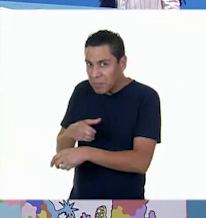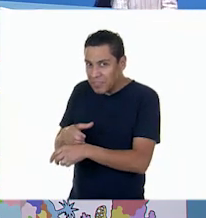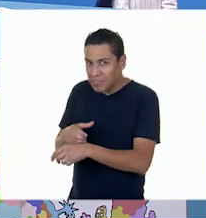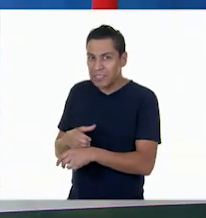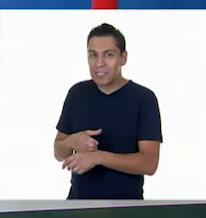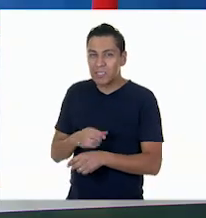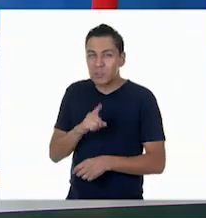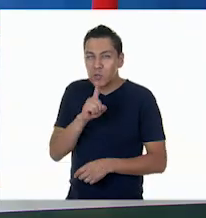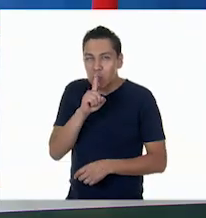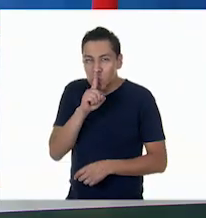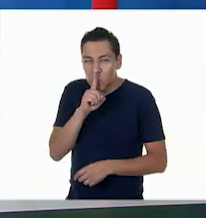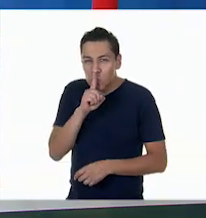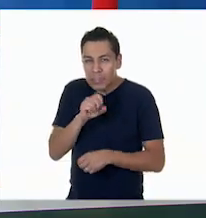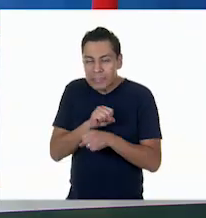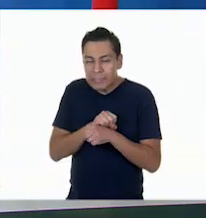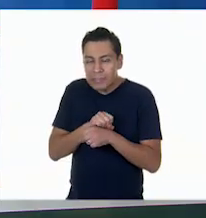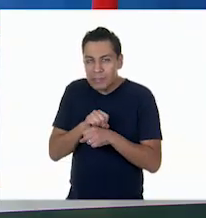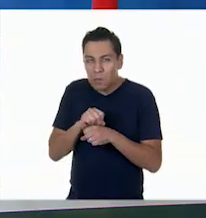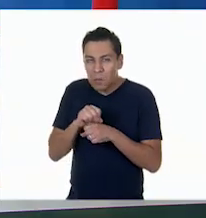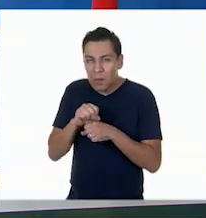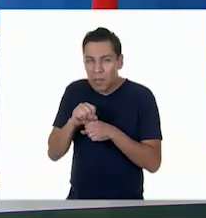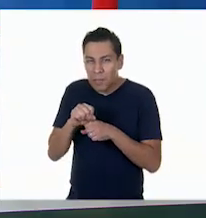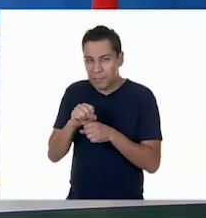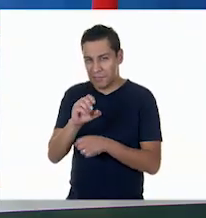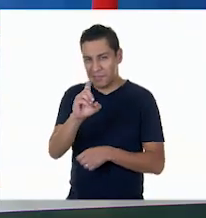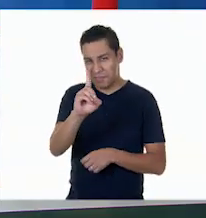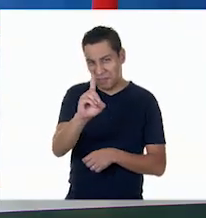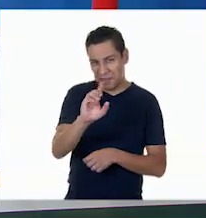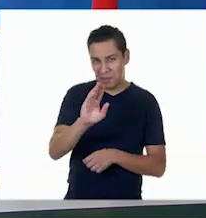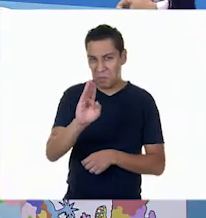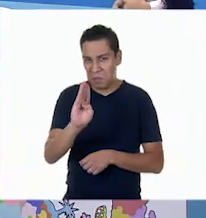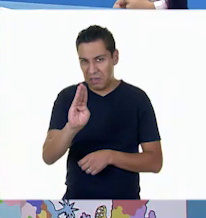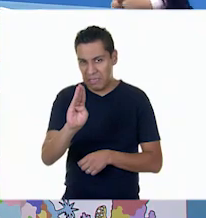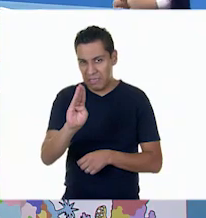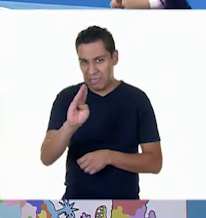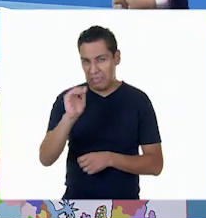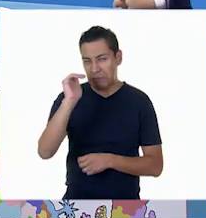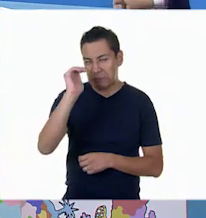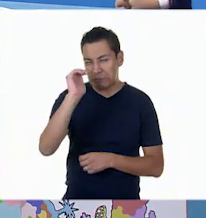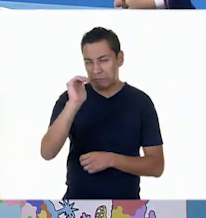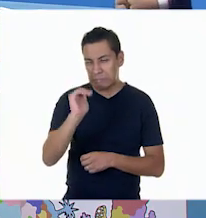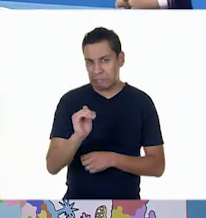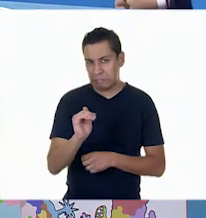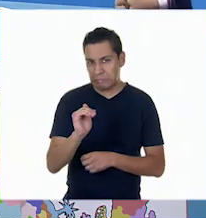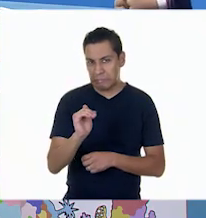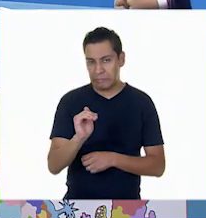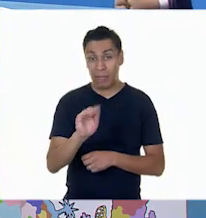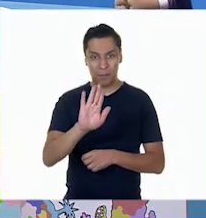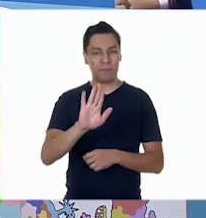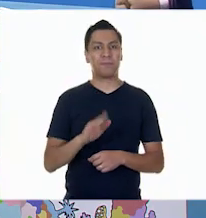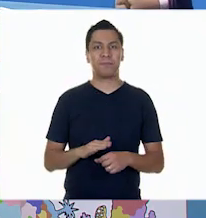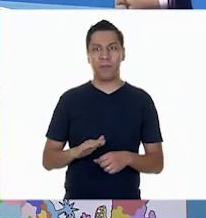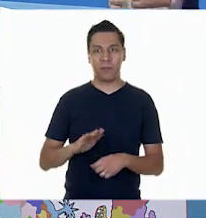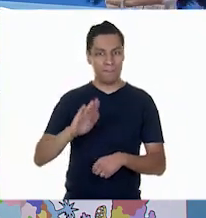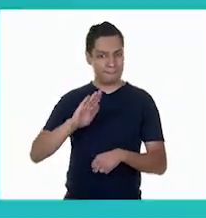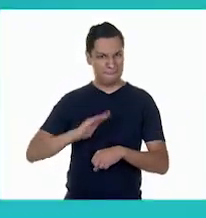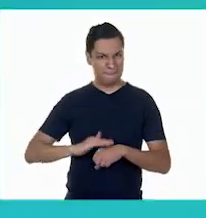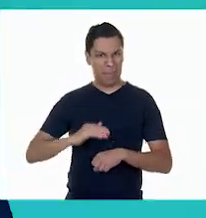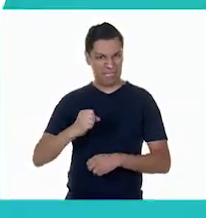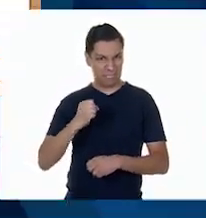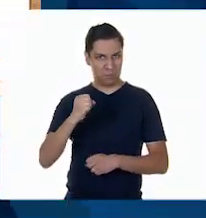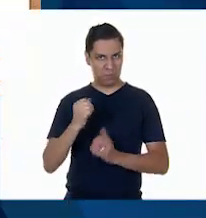Y así la hace la maestra. Otros ejemplos, y va subiendo La intensidad de los